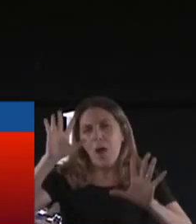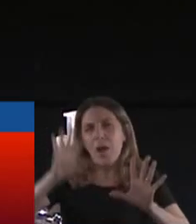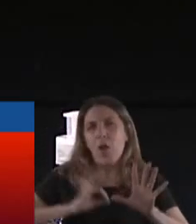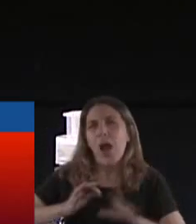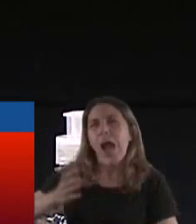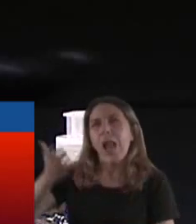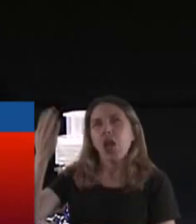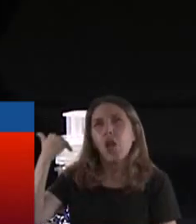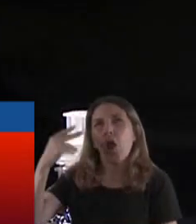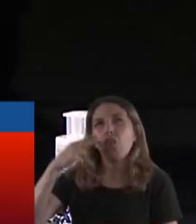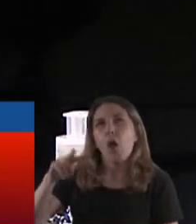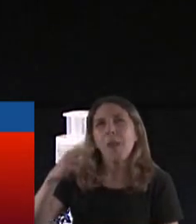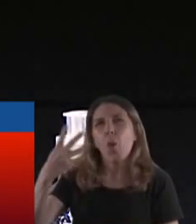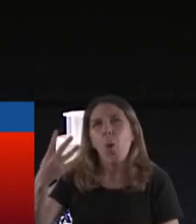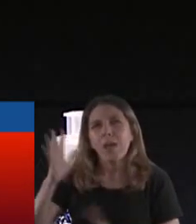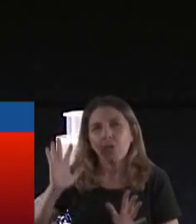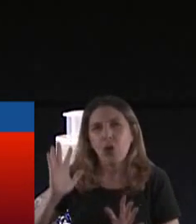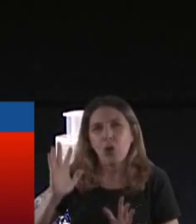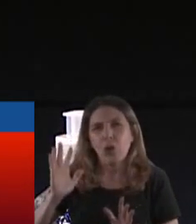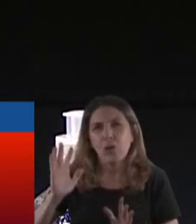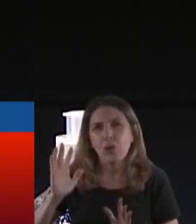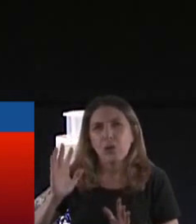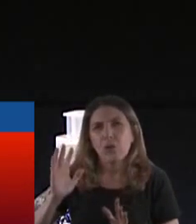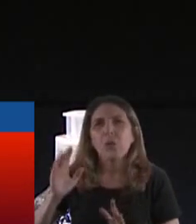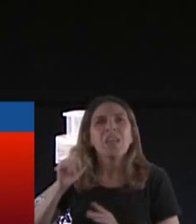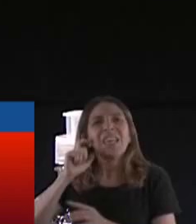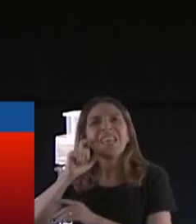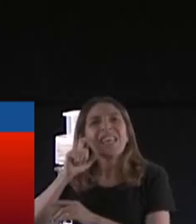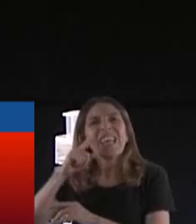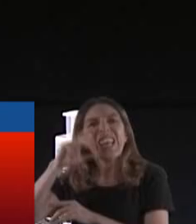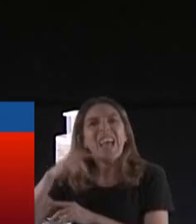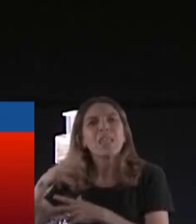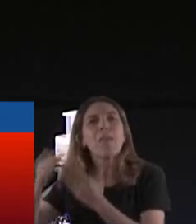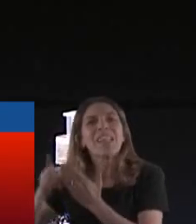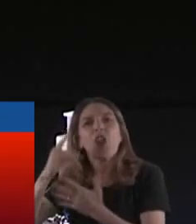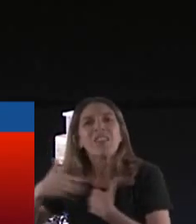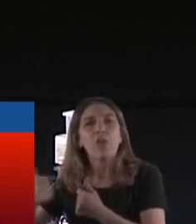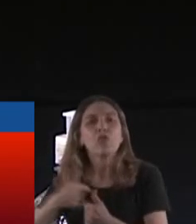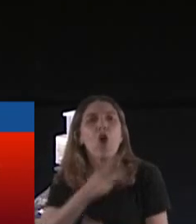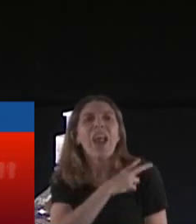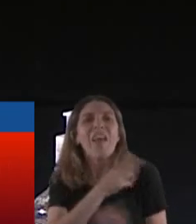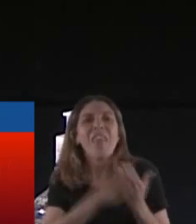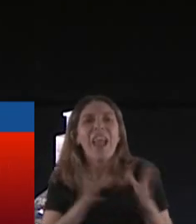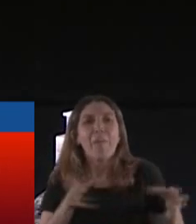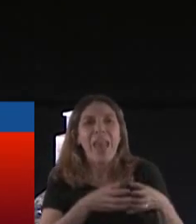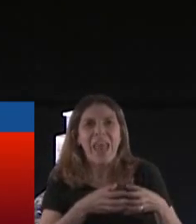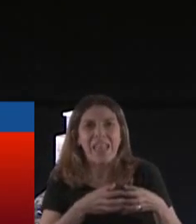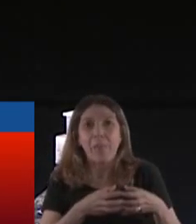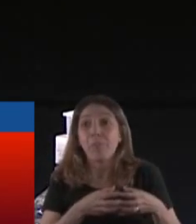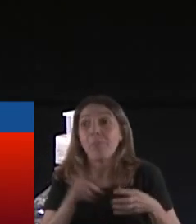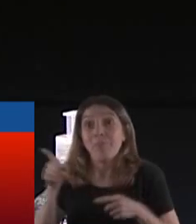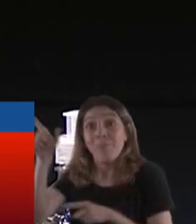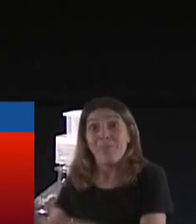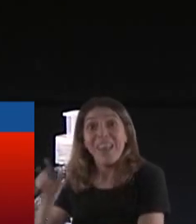año 2004, Ginés era ministro de Salud, yo era jefe de gabinete, y a Ginés,